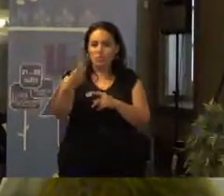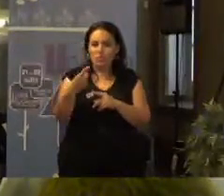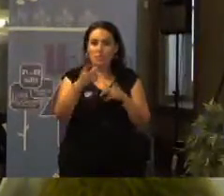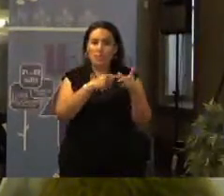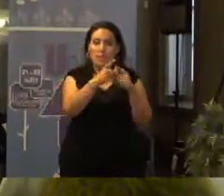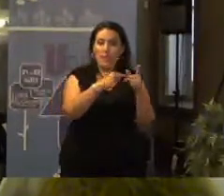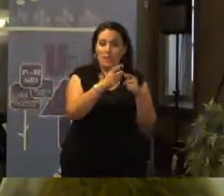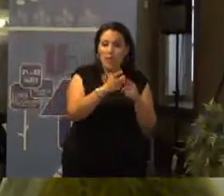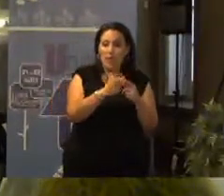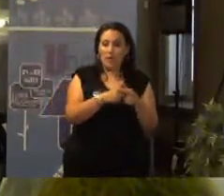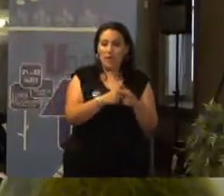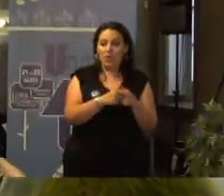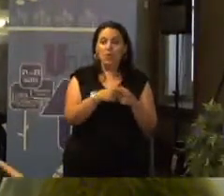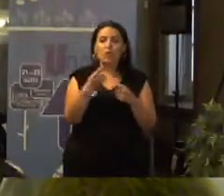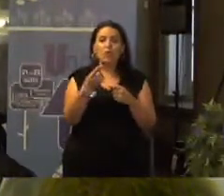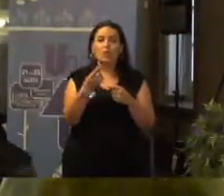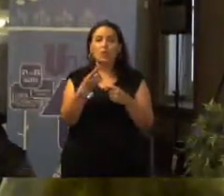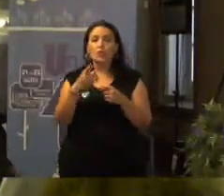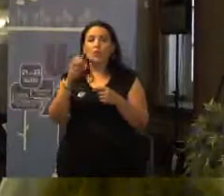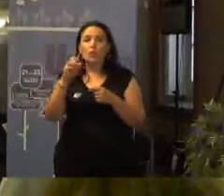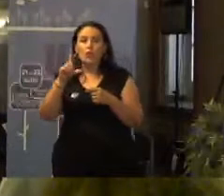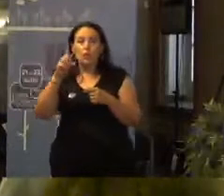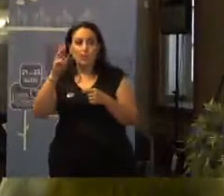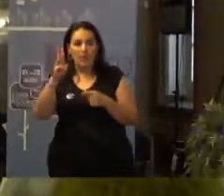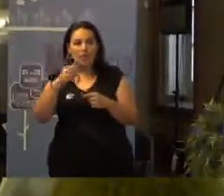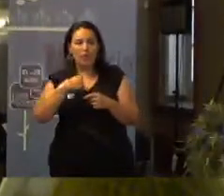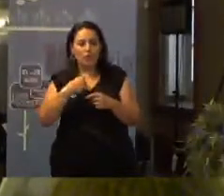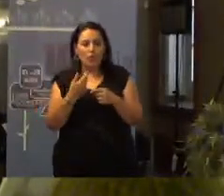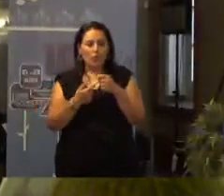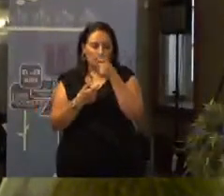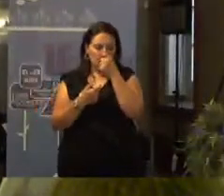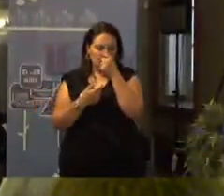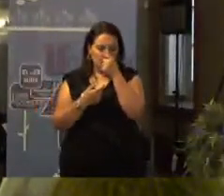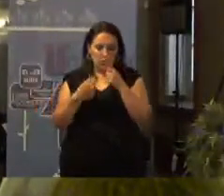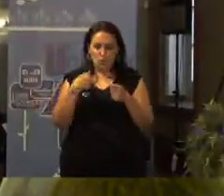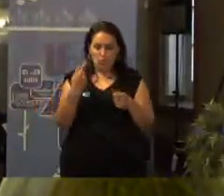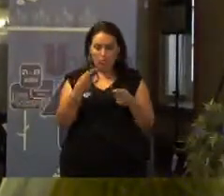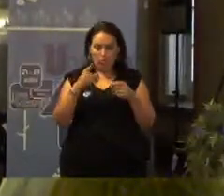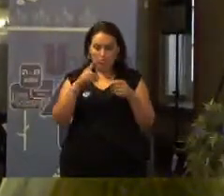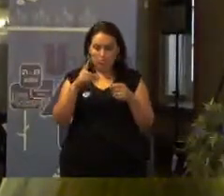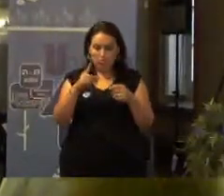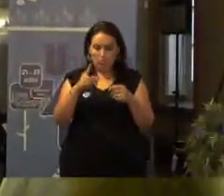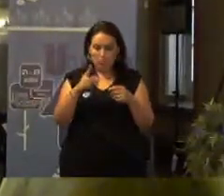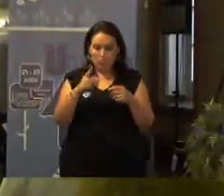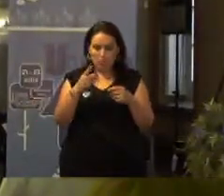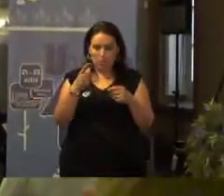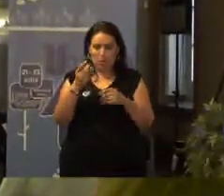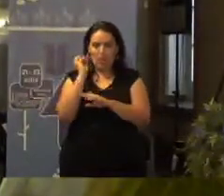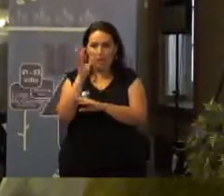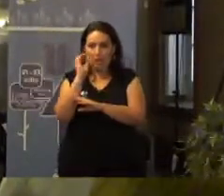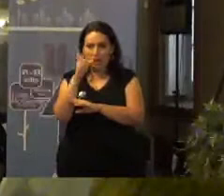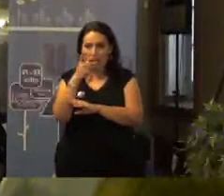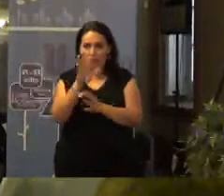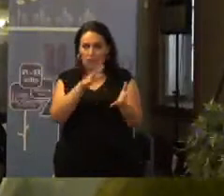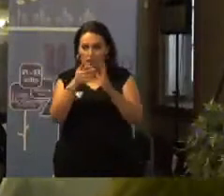BNG e o UDP, e onde eu, cada vez que releo as ponencias básicas, a